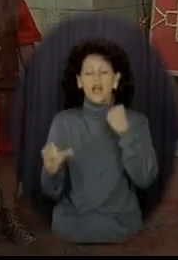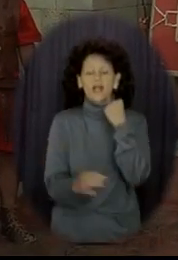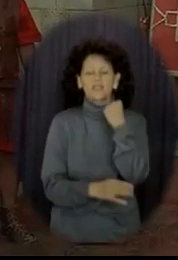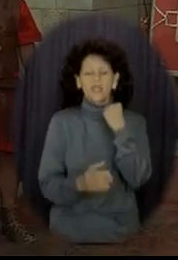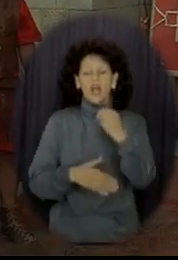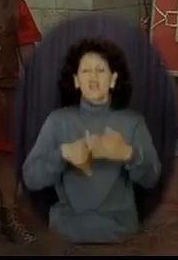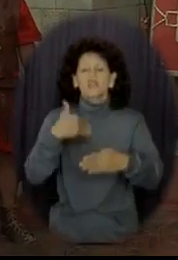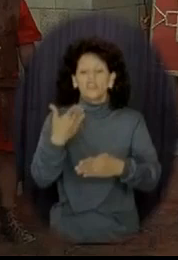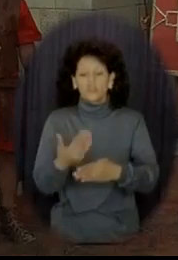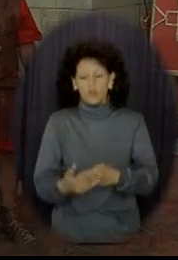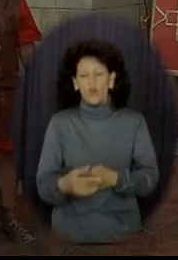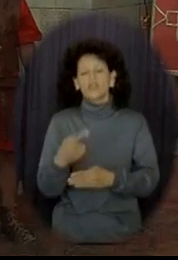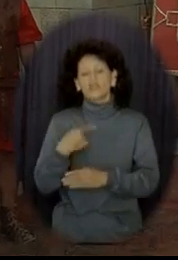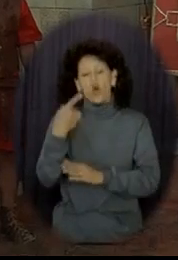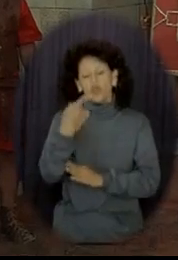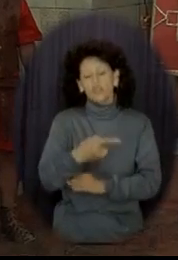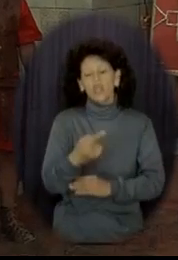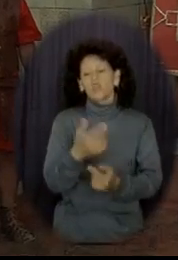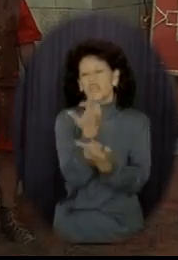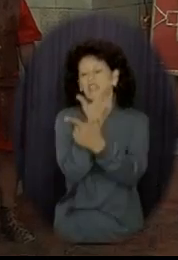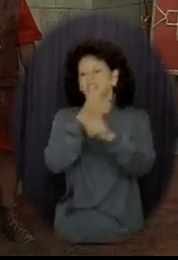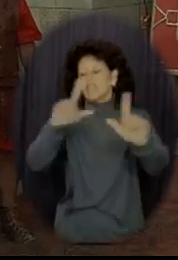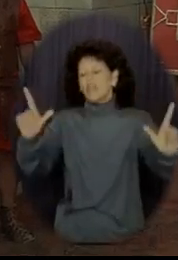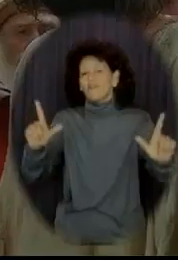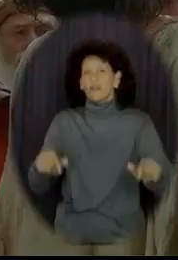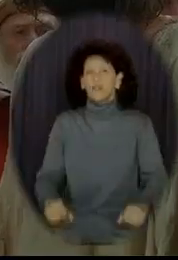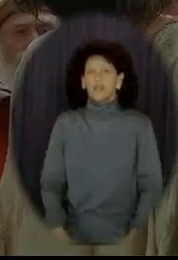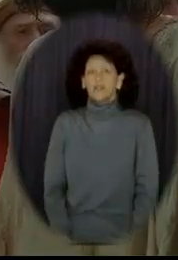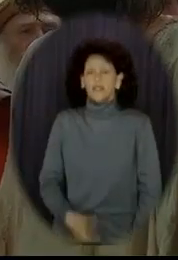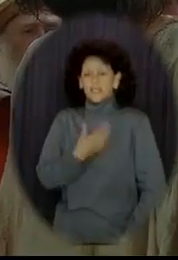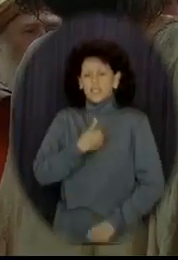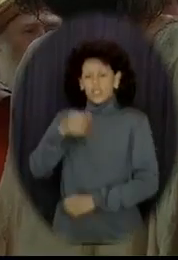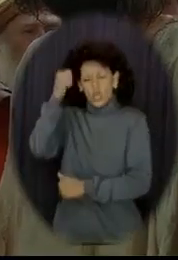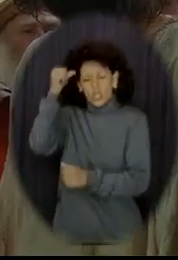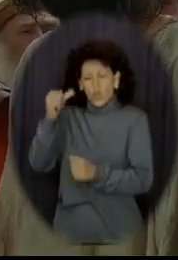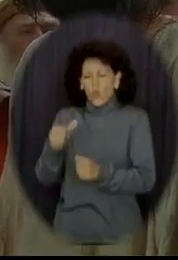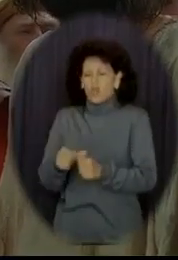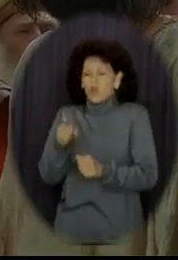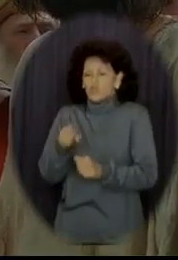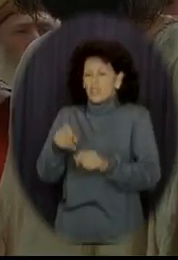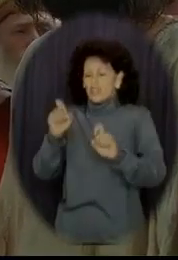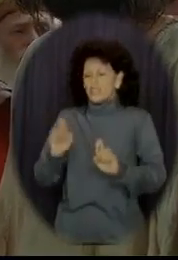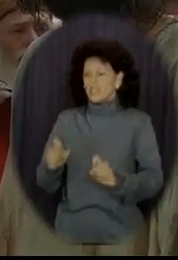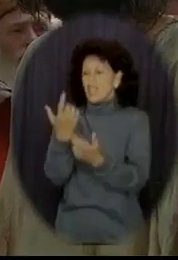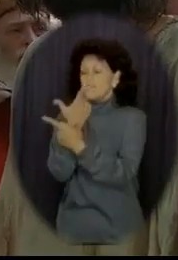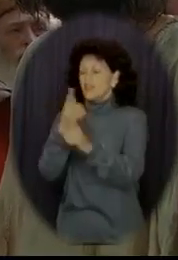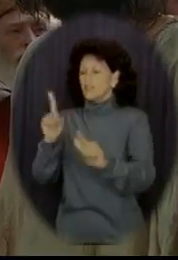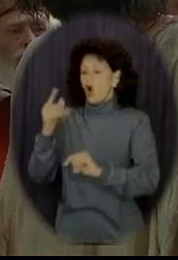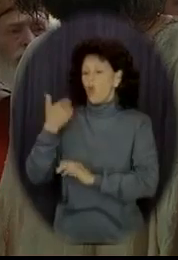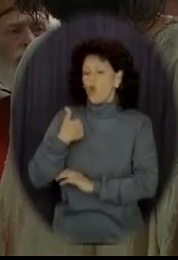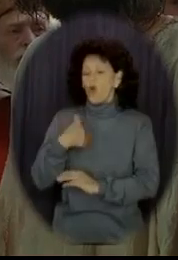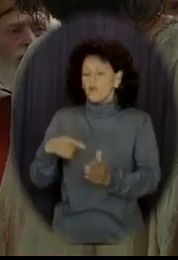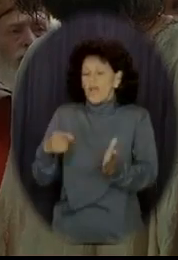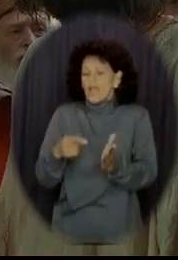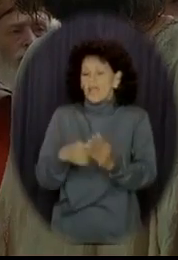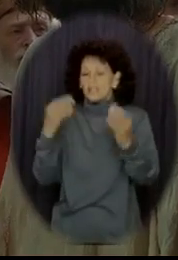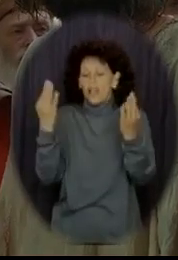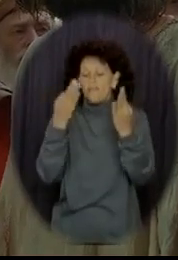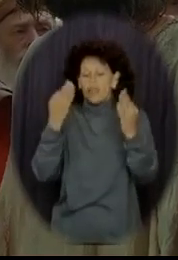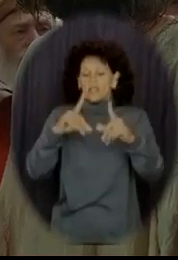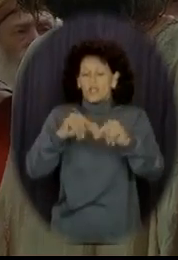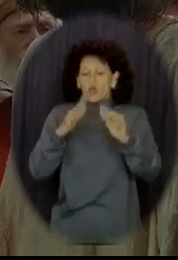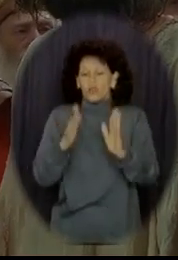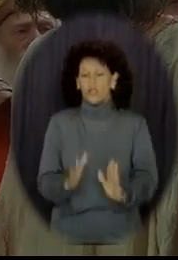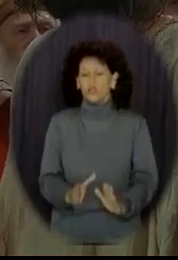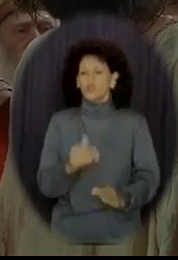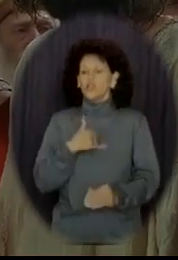Así que lo azotaré y lo liberaré. No olvides, señor, que debes liberar a un hombre durante esta